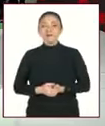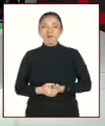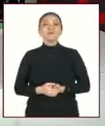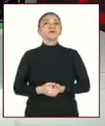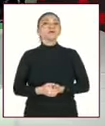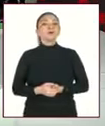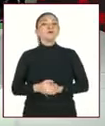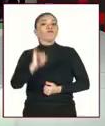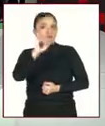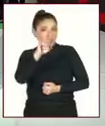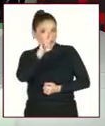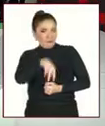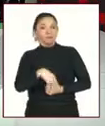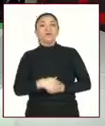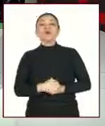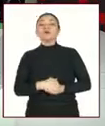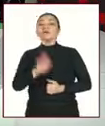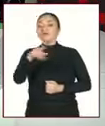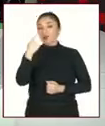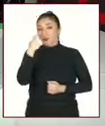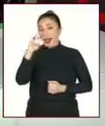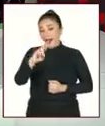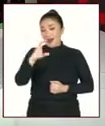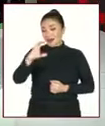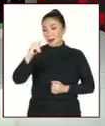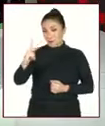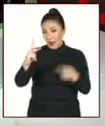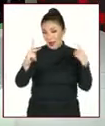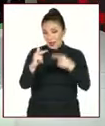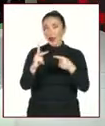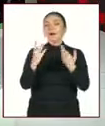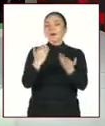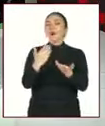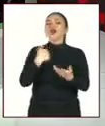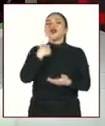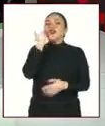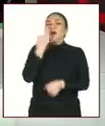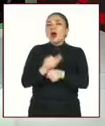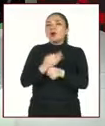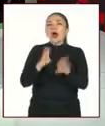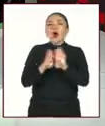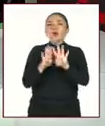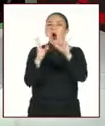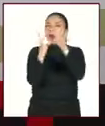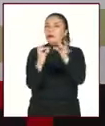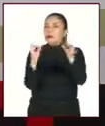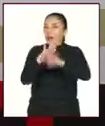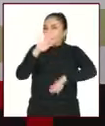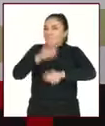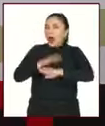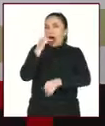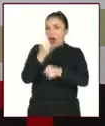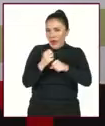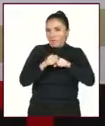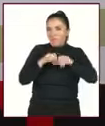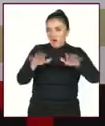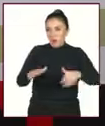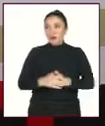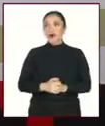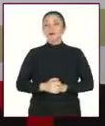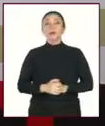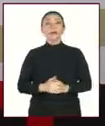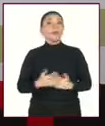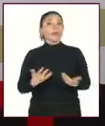Bueno, en cuanto al RCP, aquí me gustaría como dar un poquito más de información. Aquí